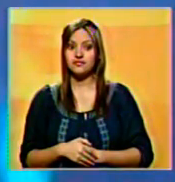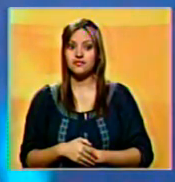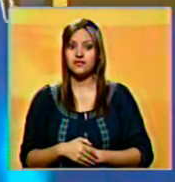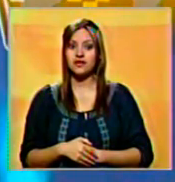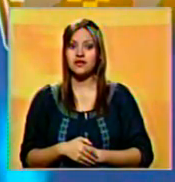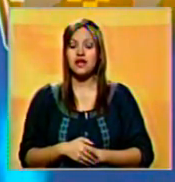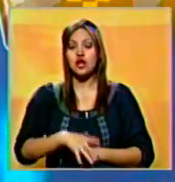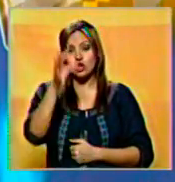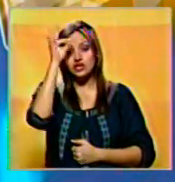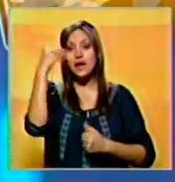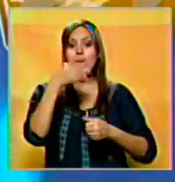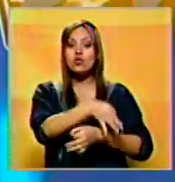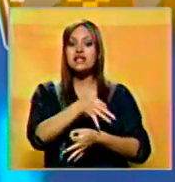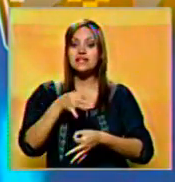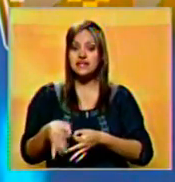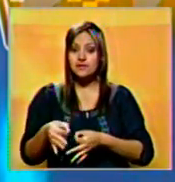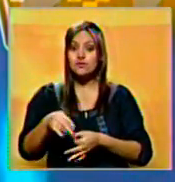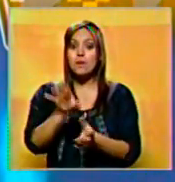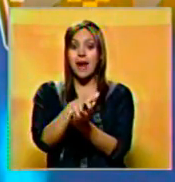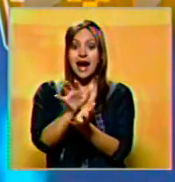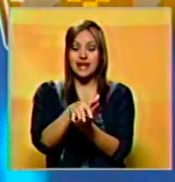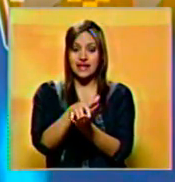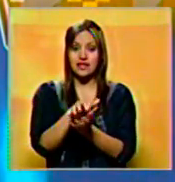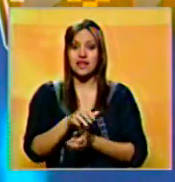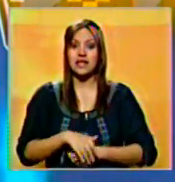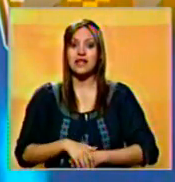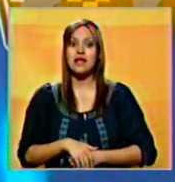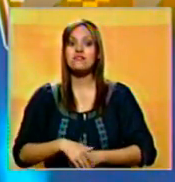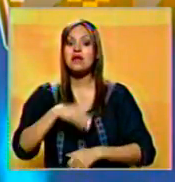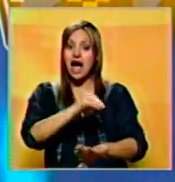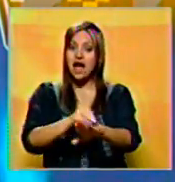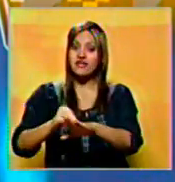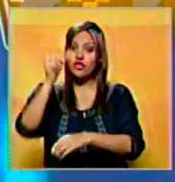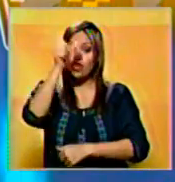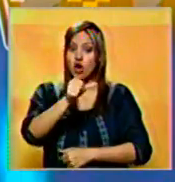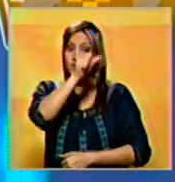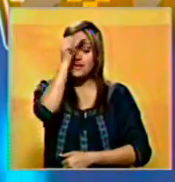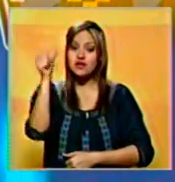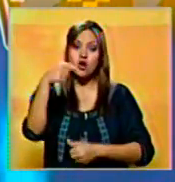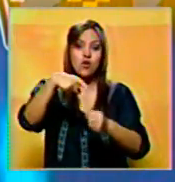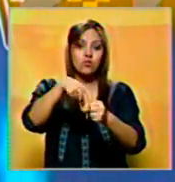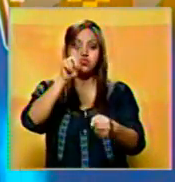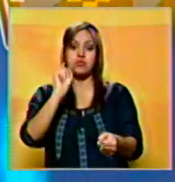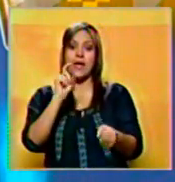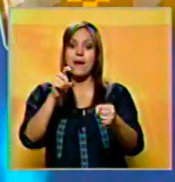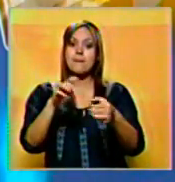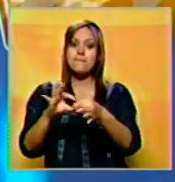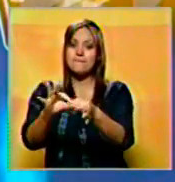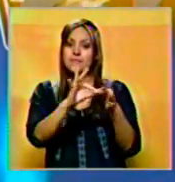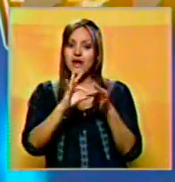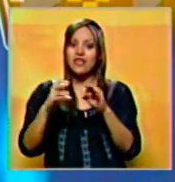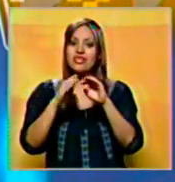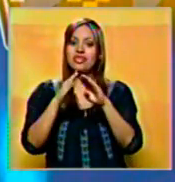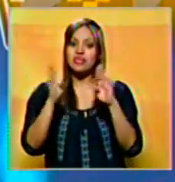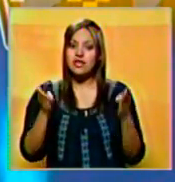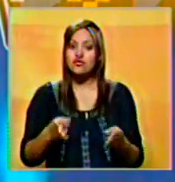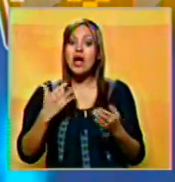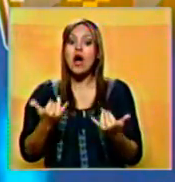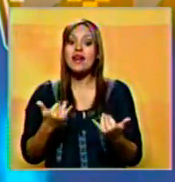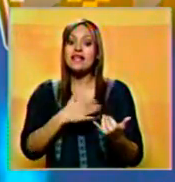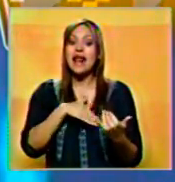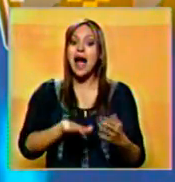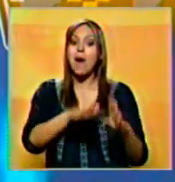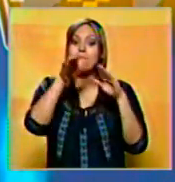La concejal del municipio Arismendi del Estado Nueva Esparta, Gloria Torcat, anunció este domingo su retiro de la Mesa de la Unidad Democrática y manifestó su apoyo